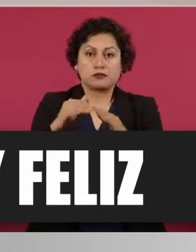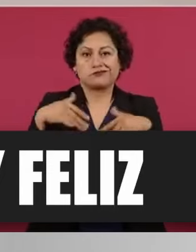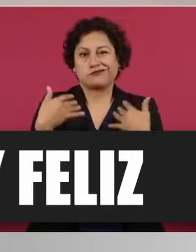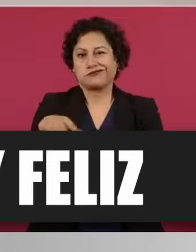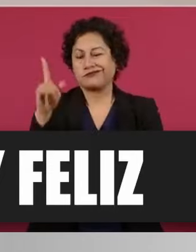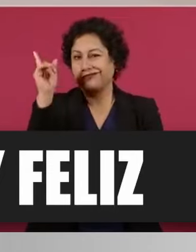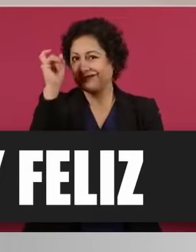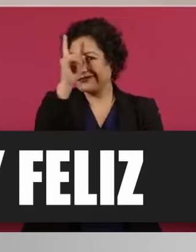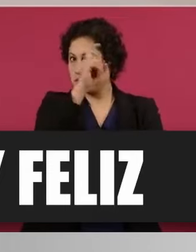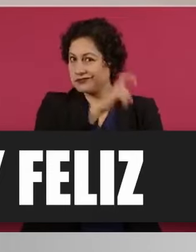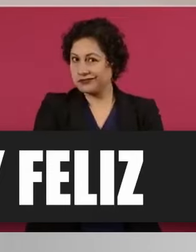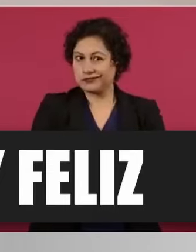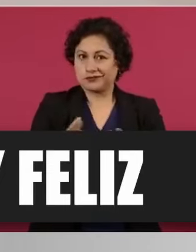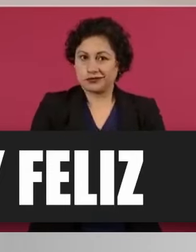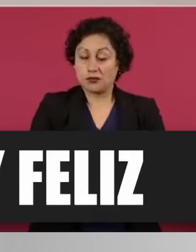No quiero verme